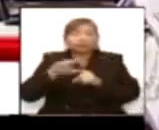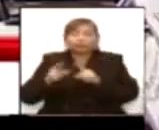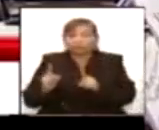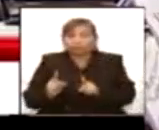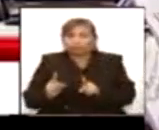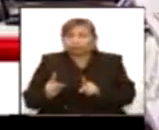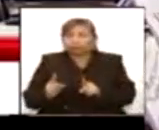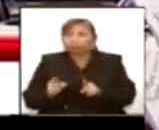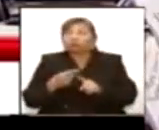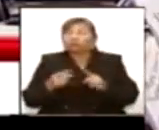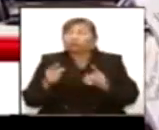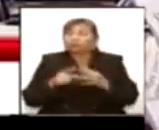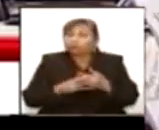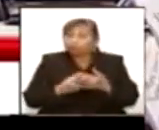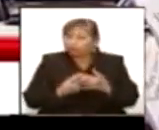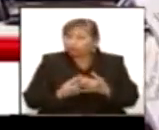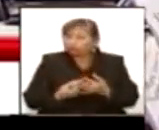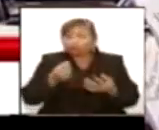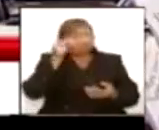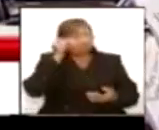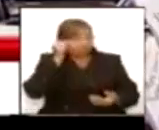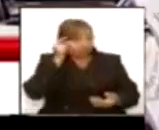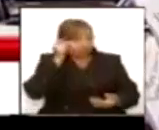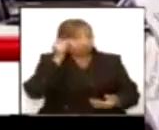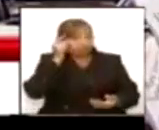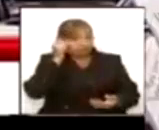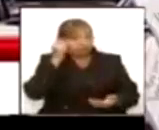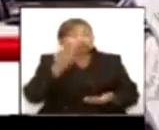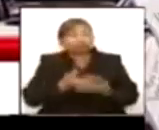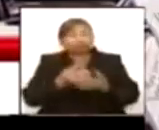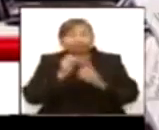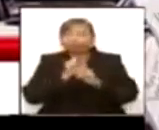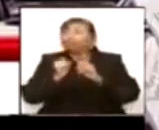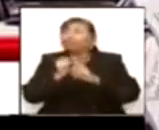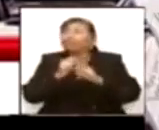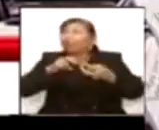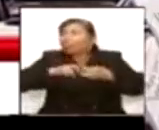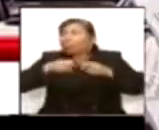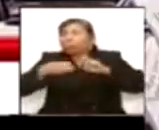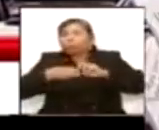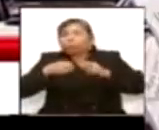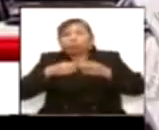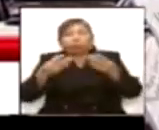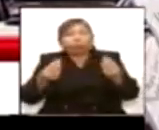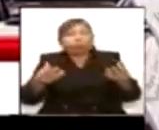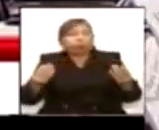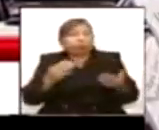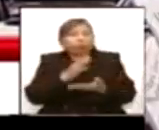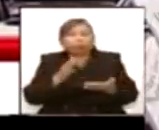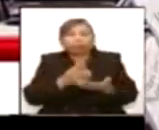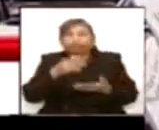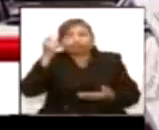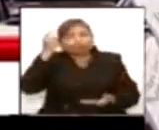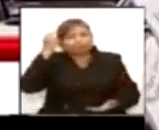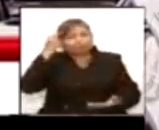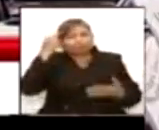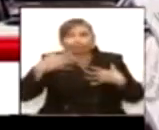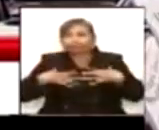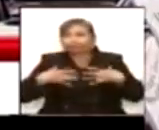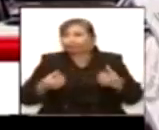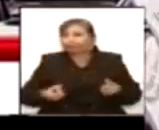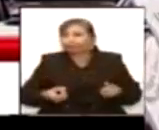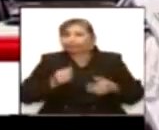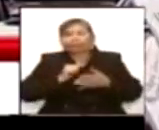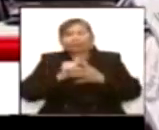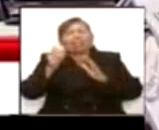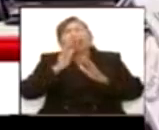diferentes. Y tenemos que empezar a entender que somos una sociedad con graves problemas de salud mental. Que la salud mental no es, ya a la chica